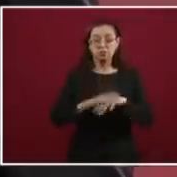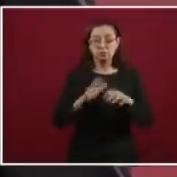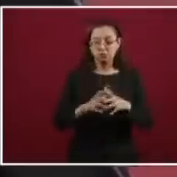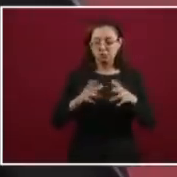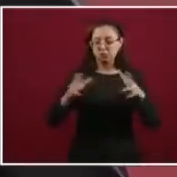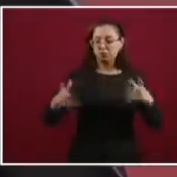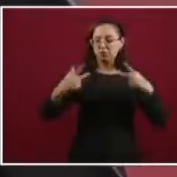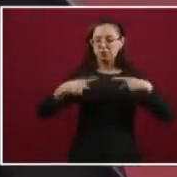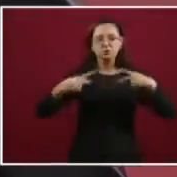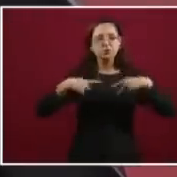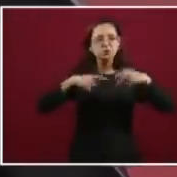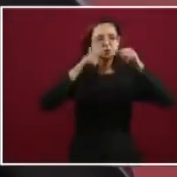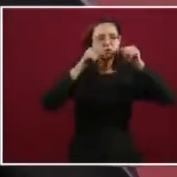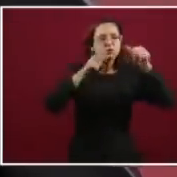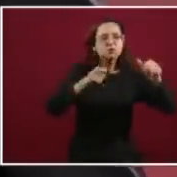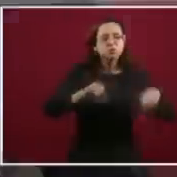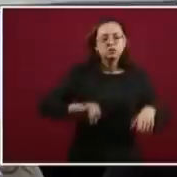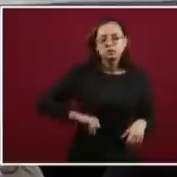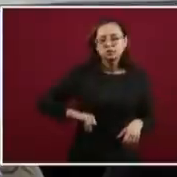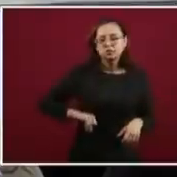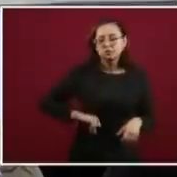muy interesante esto